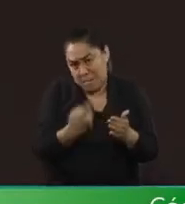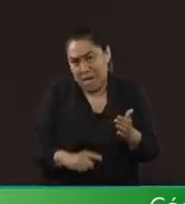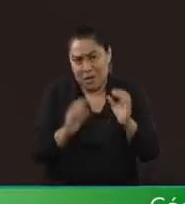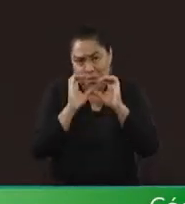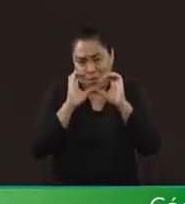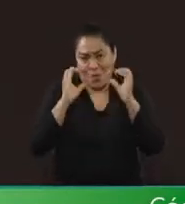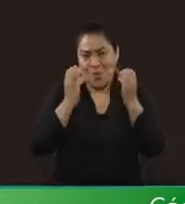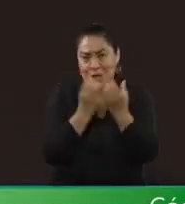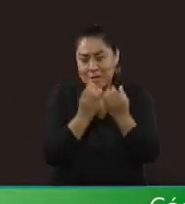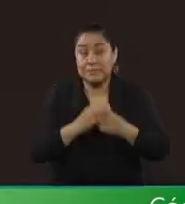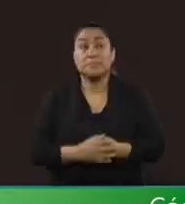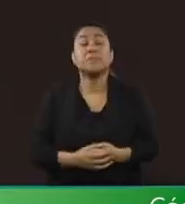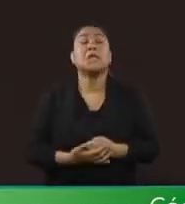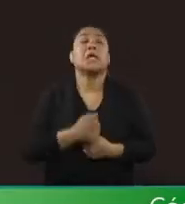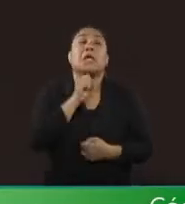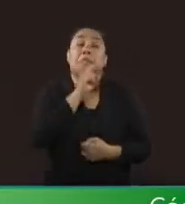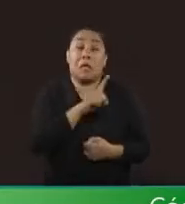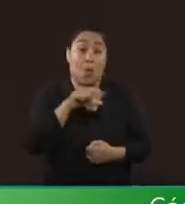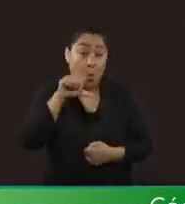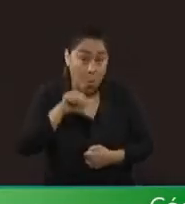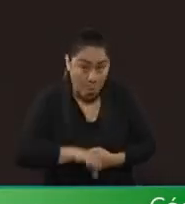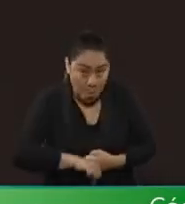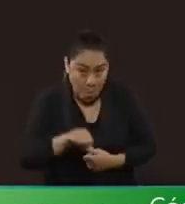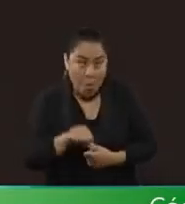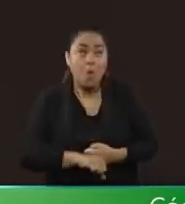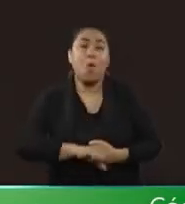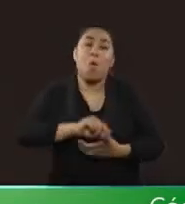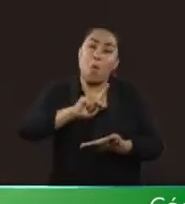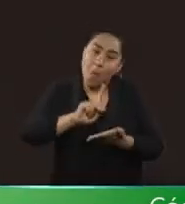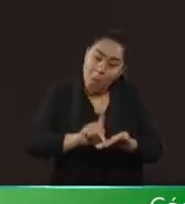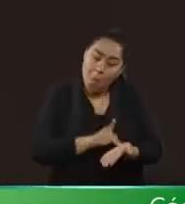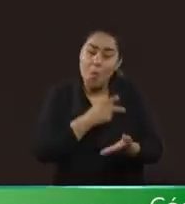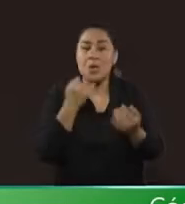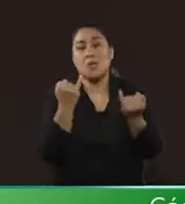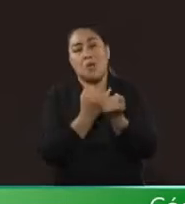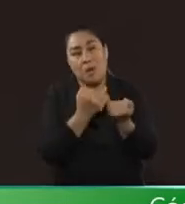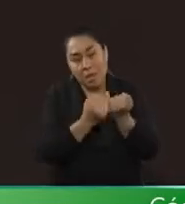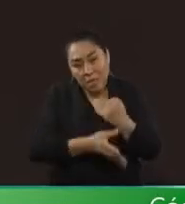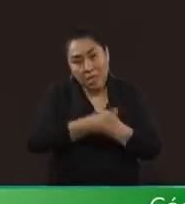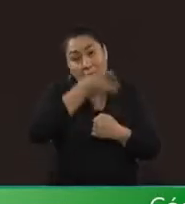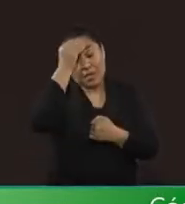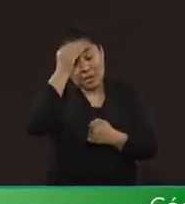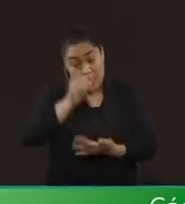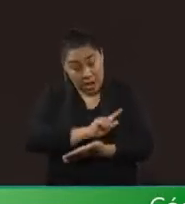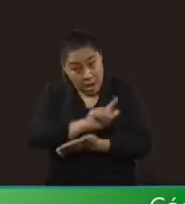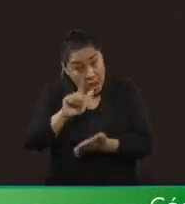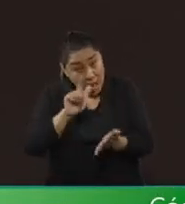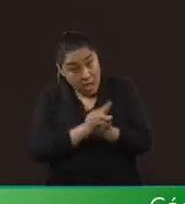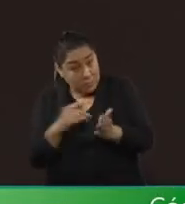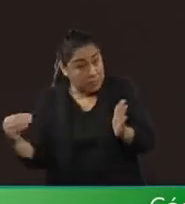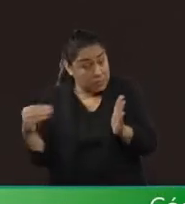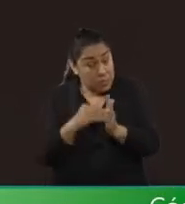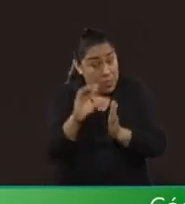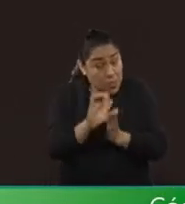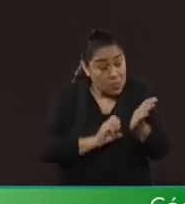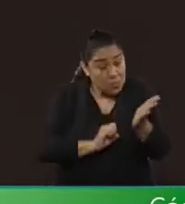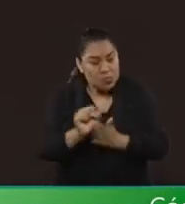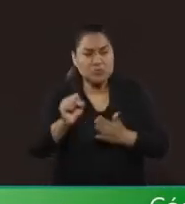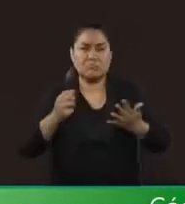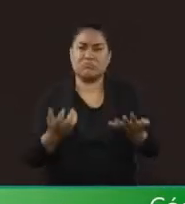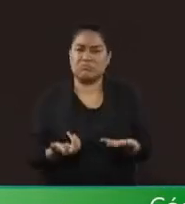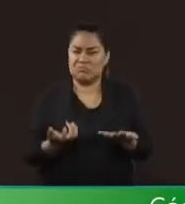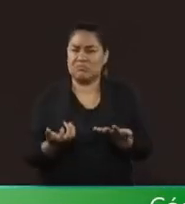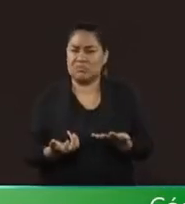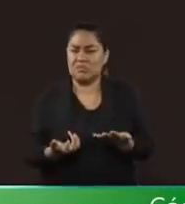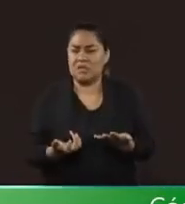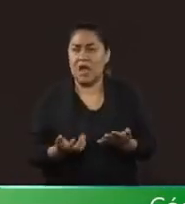Congreso. Y el día de hoy vemos cómo se repite todo de nuevo, con una reforma constitucional que quita todas